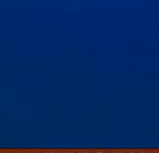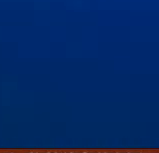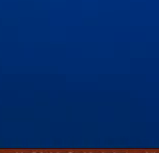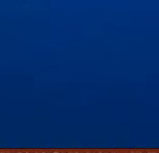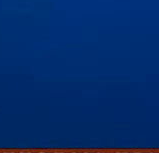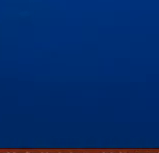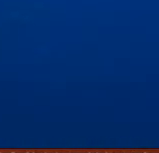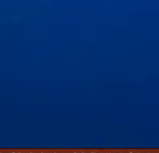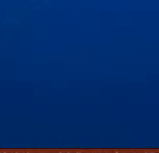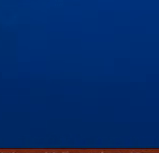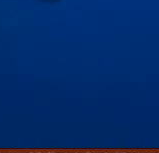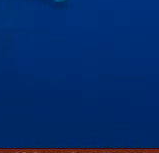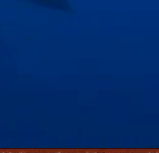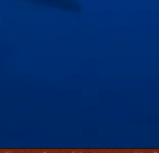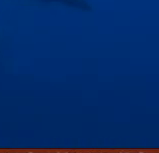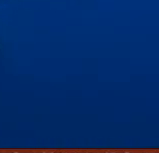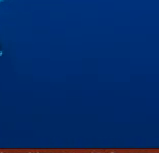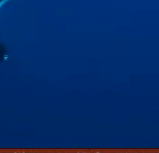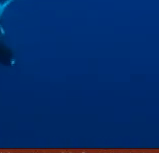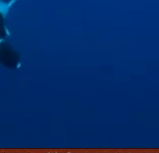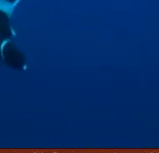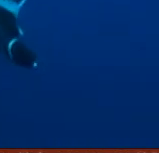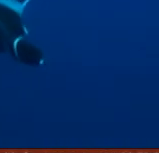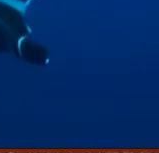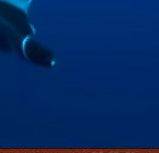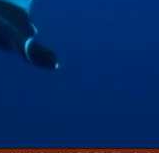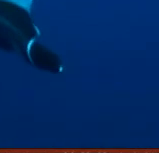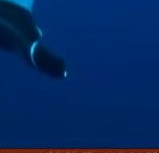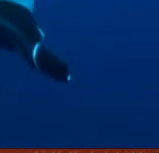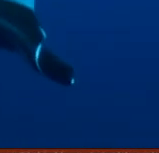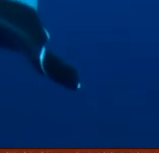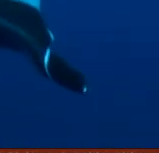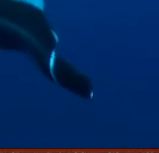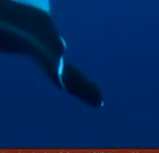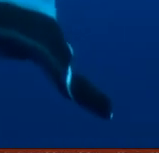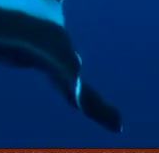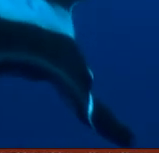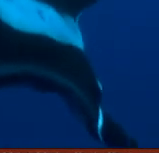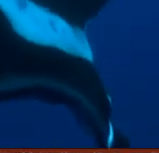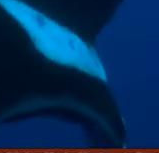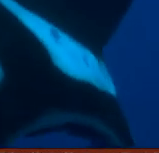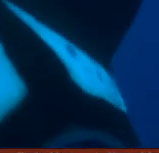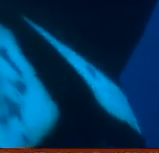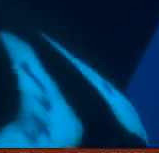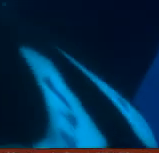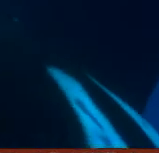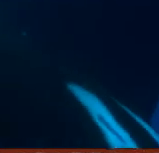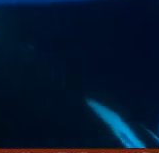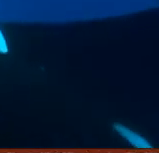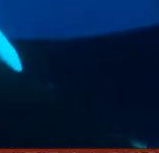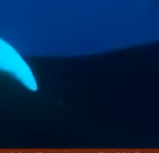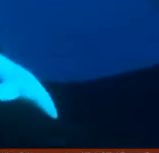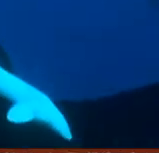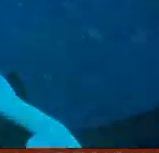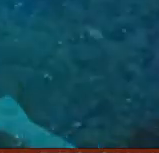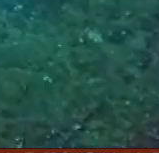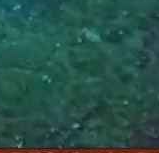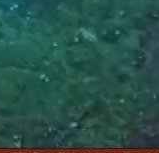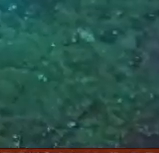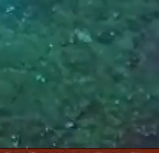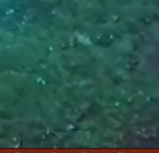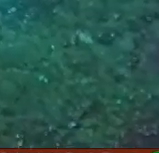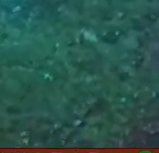flora que cumplen con los criterios naturales establecidos por la Convención de Patrimonio Mundial, así como con las condiciones de